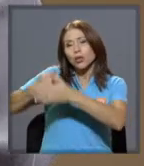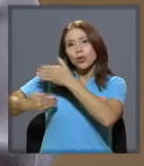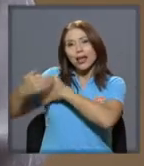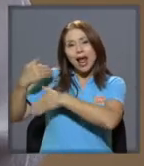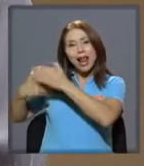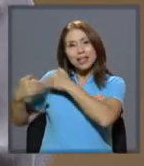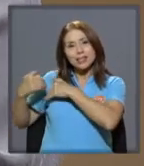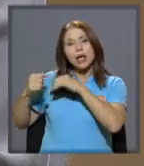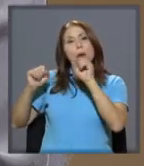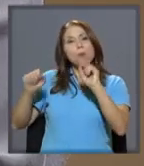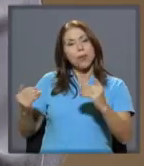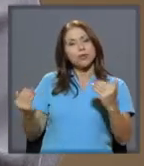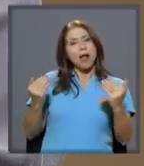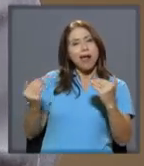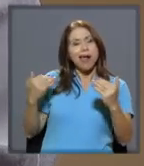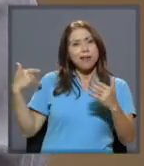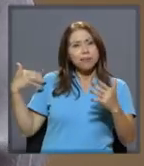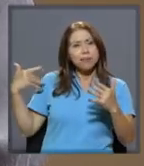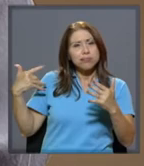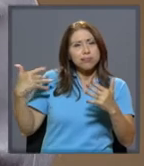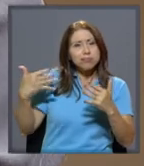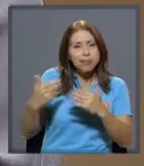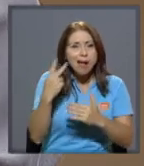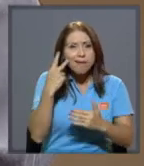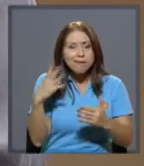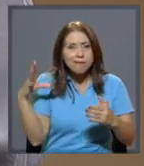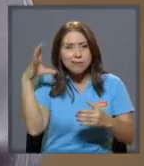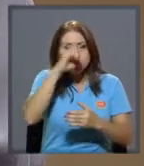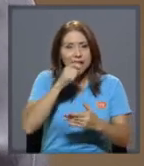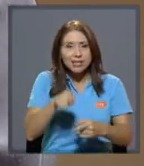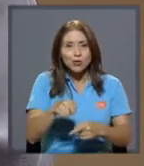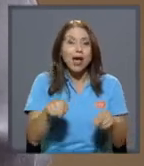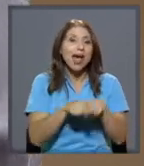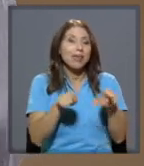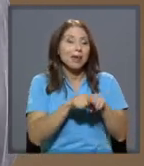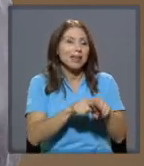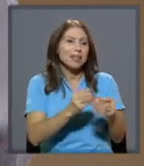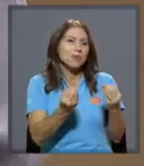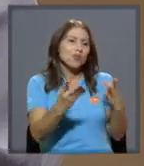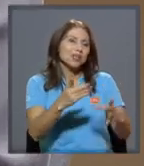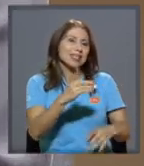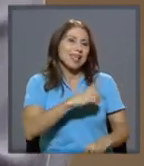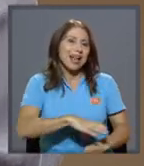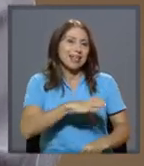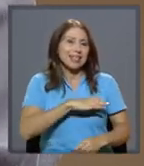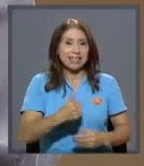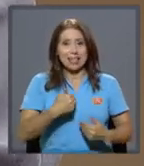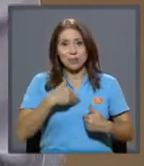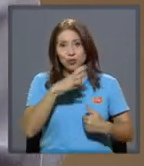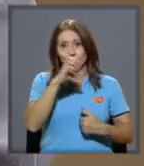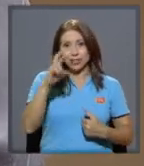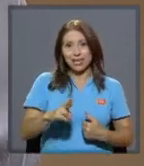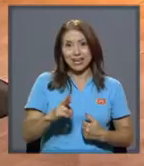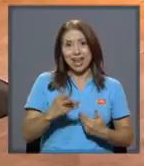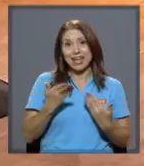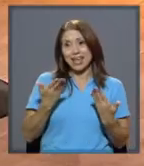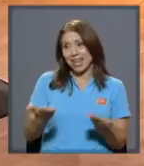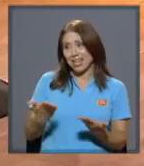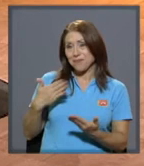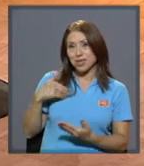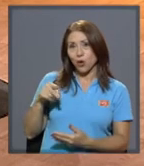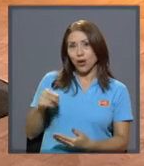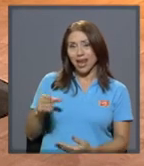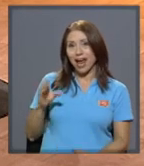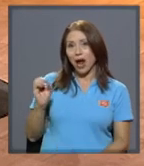eso, aparte de la gran calidad de las estadísticas vitales que tenemos aquí en Costa Rica, y bueno, que aquí mi colega Olga Araya es una gran